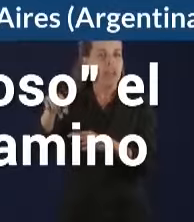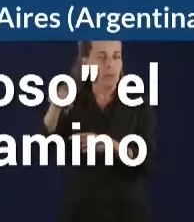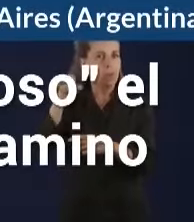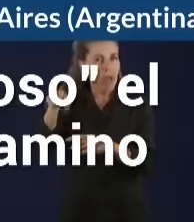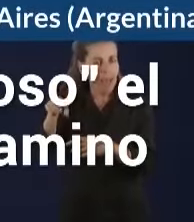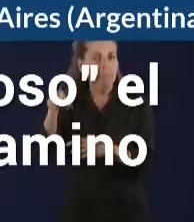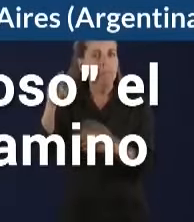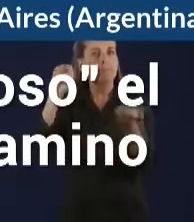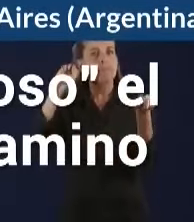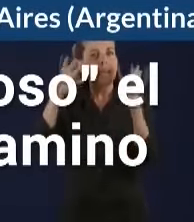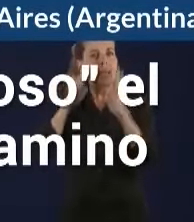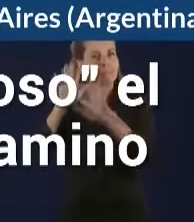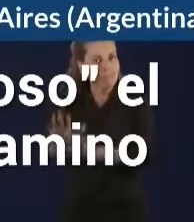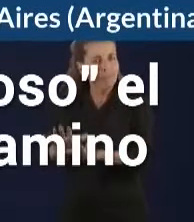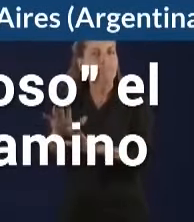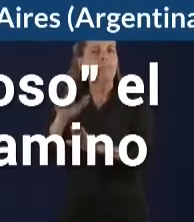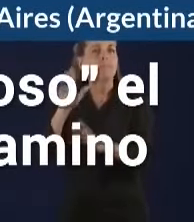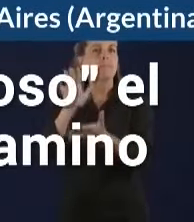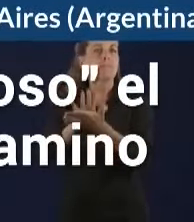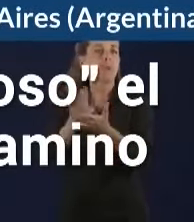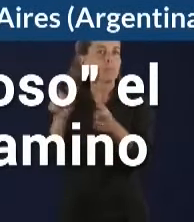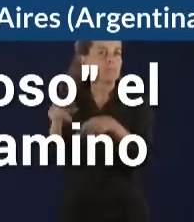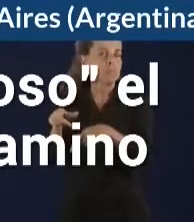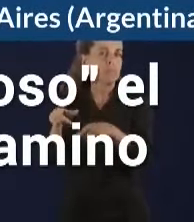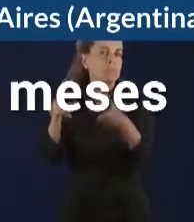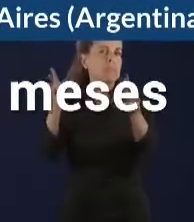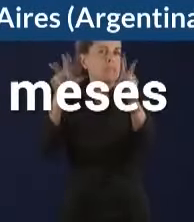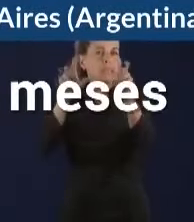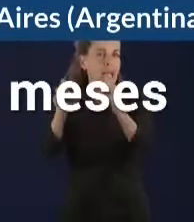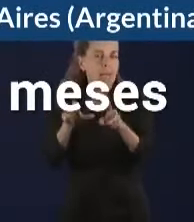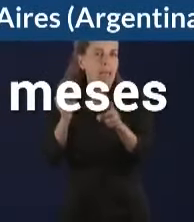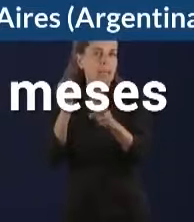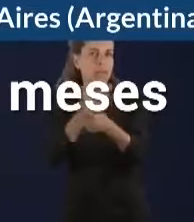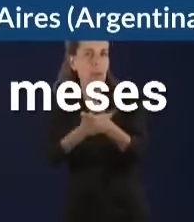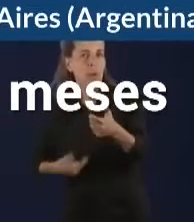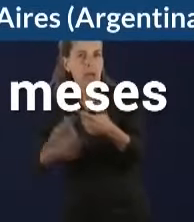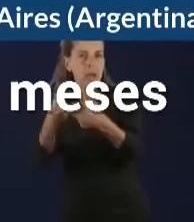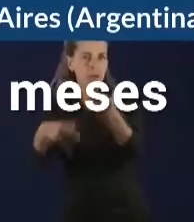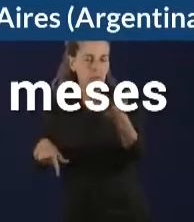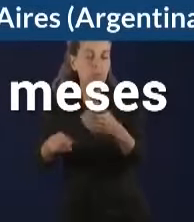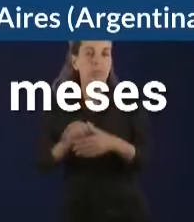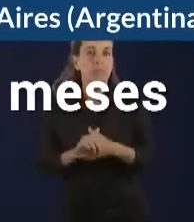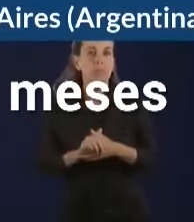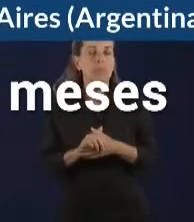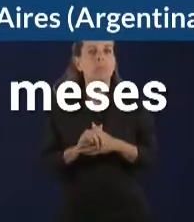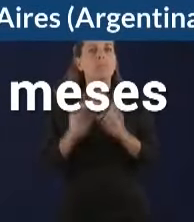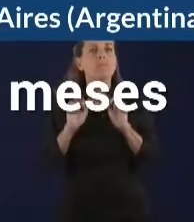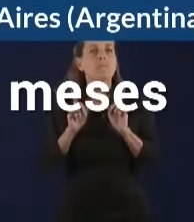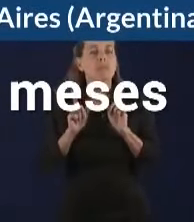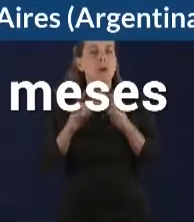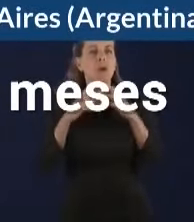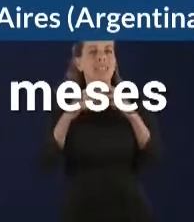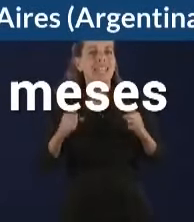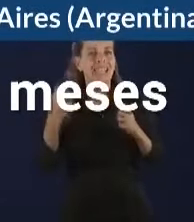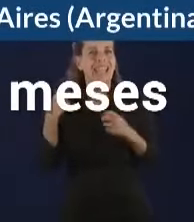supuesto, las principales cuestiones de gestión y, bueno, compartió la Secretaria General